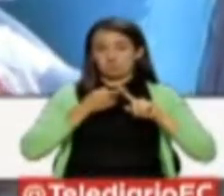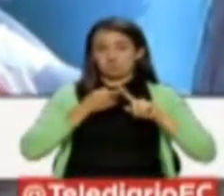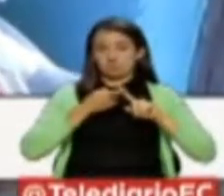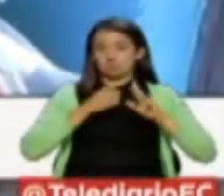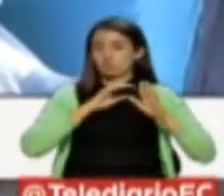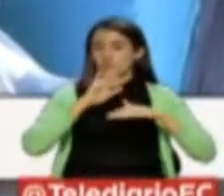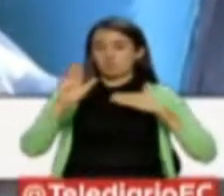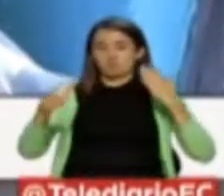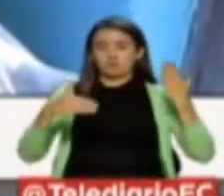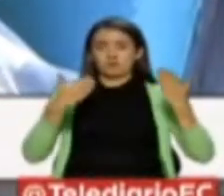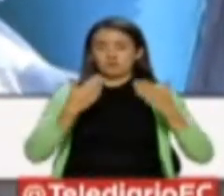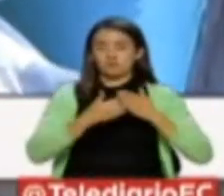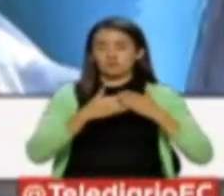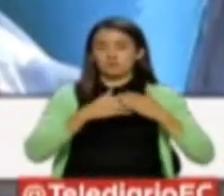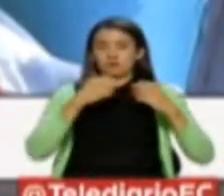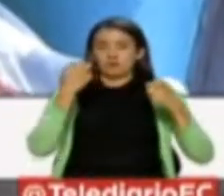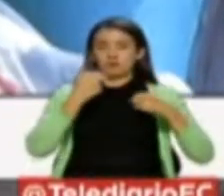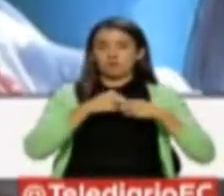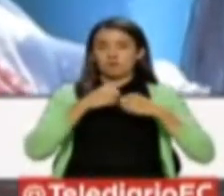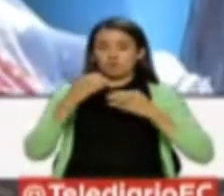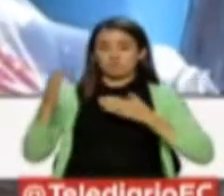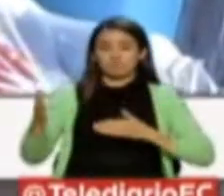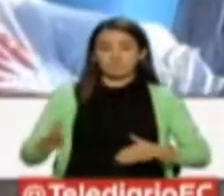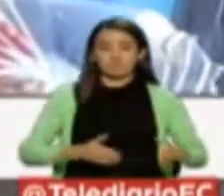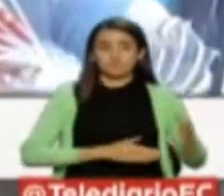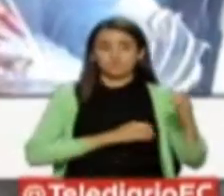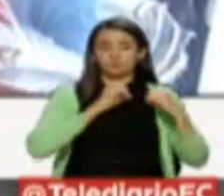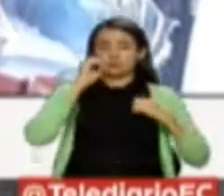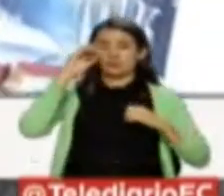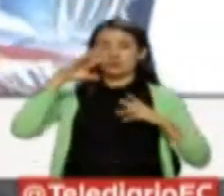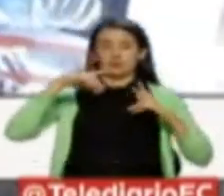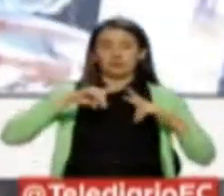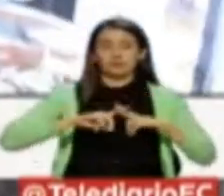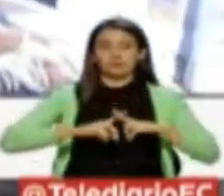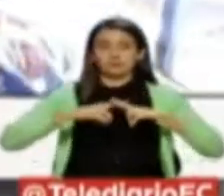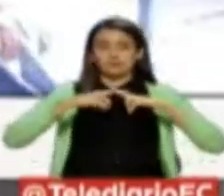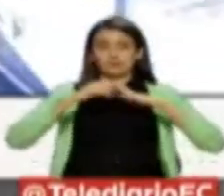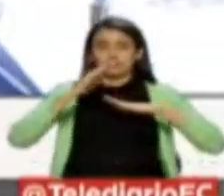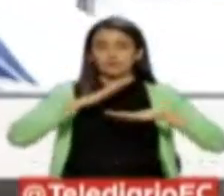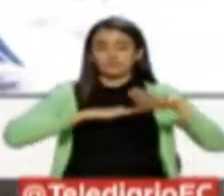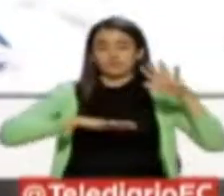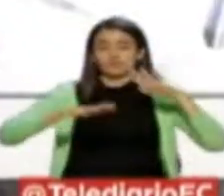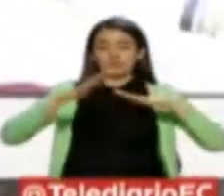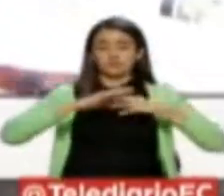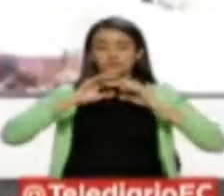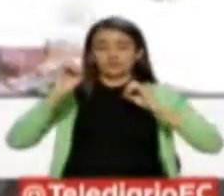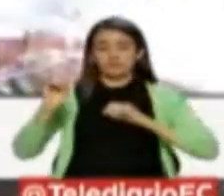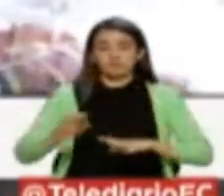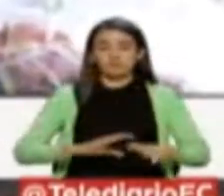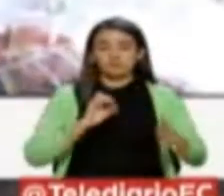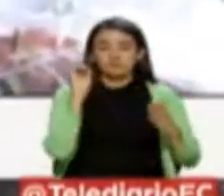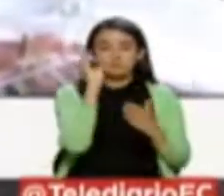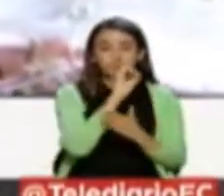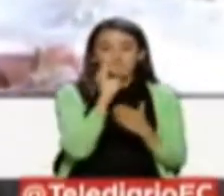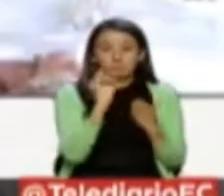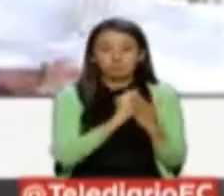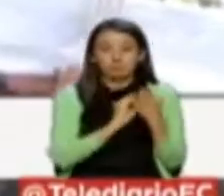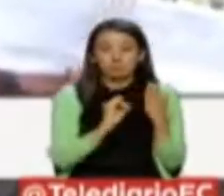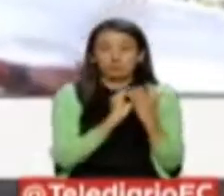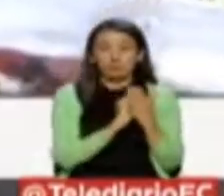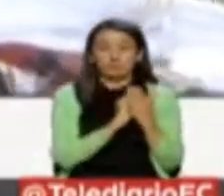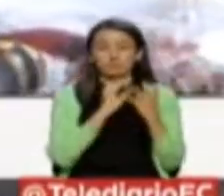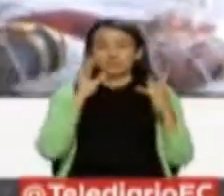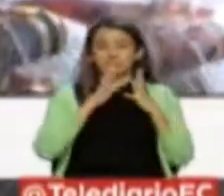se recicla todo lo que es materiales, como ustedes ven, focos, botellas, tanta cosa. Y el segundo paso es diseñar, es